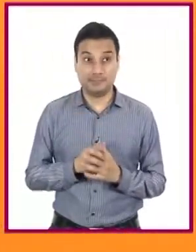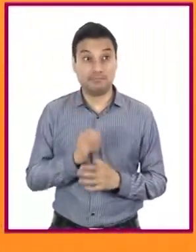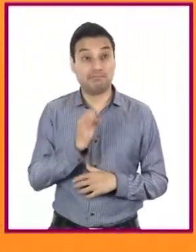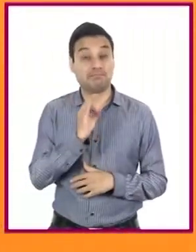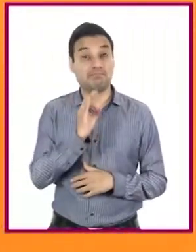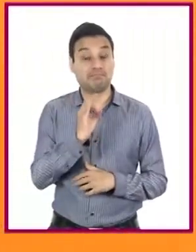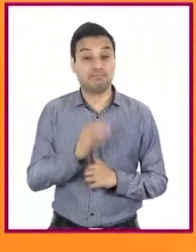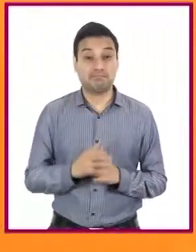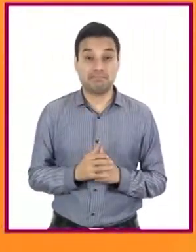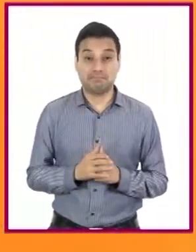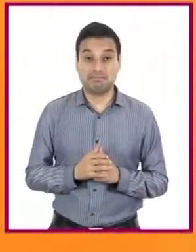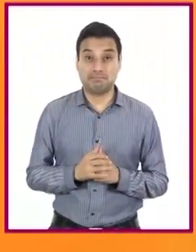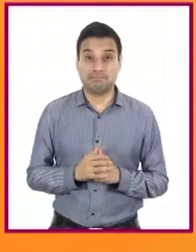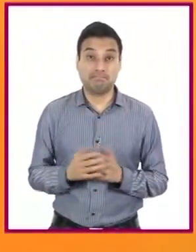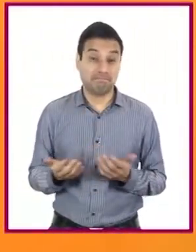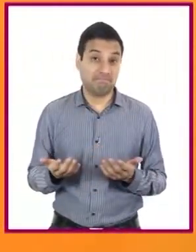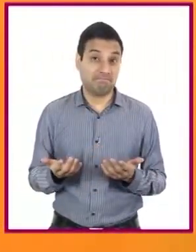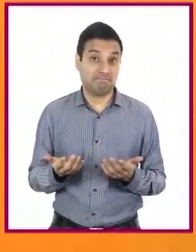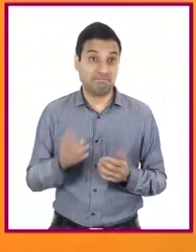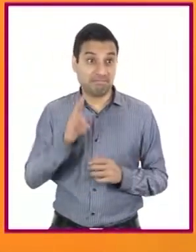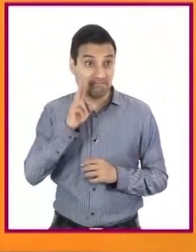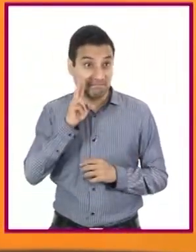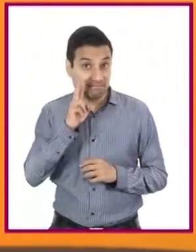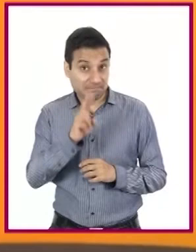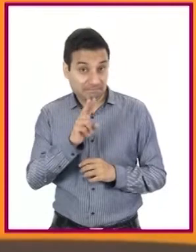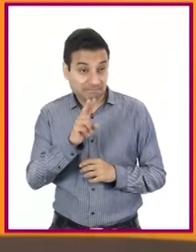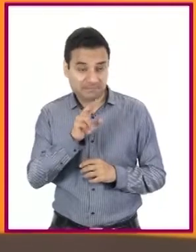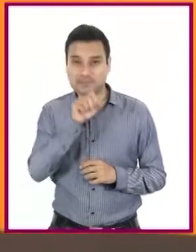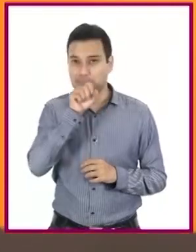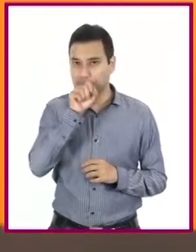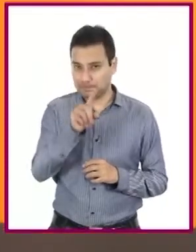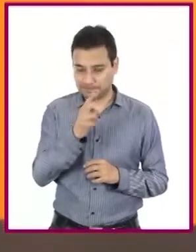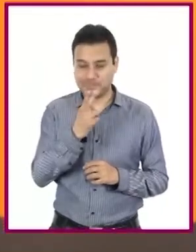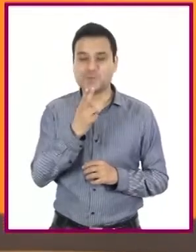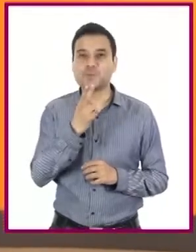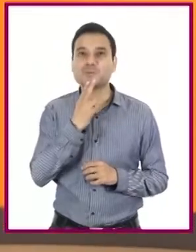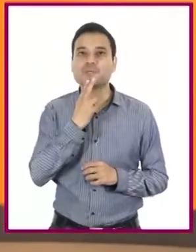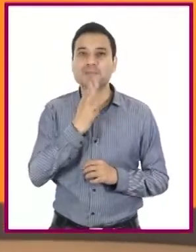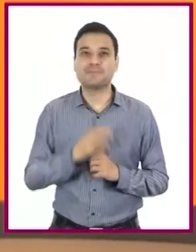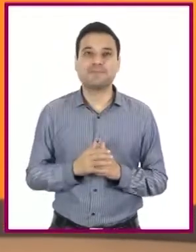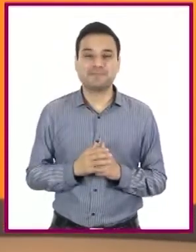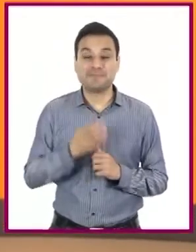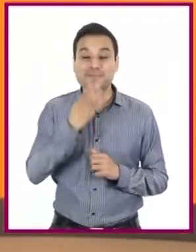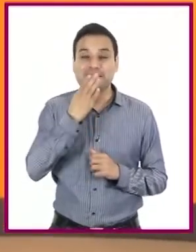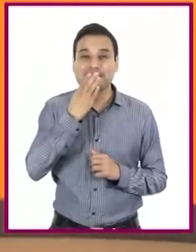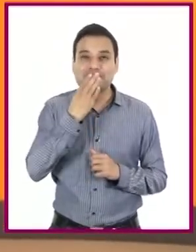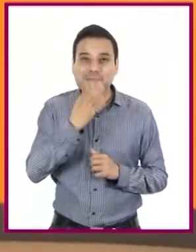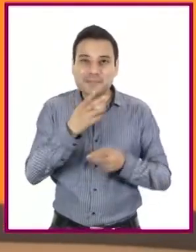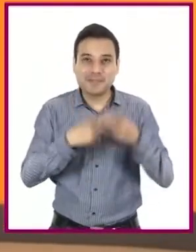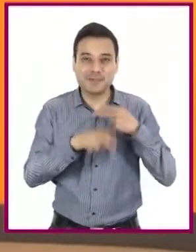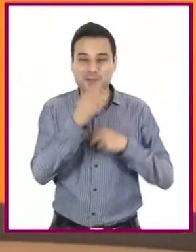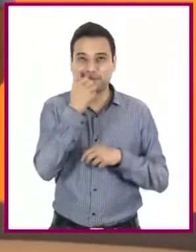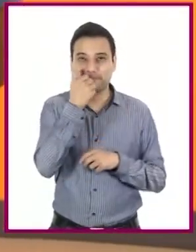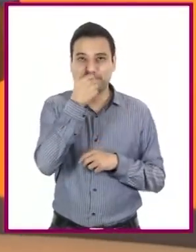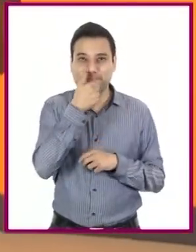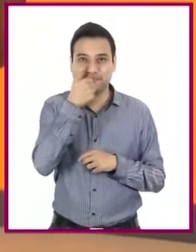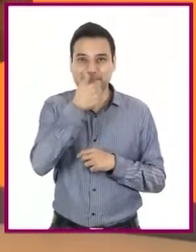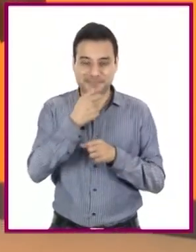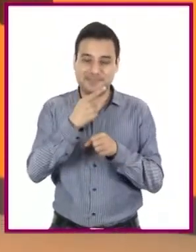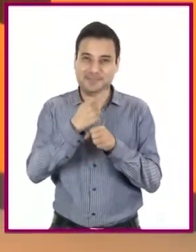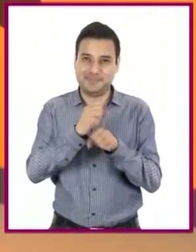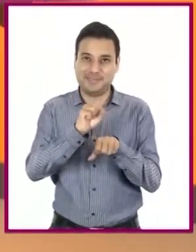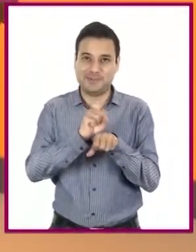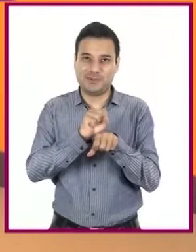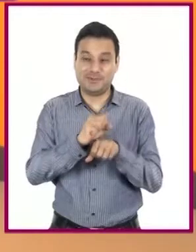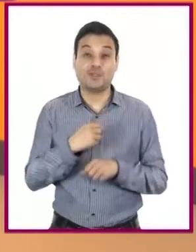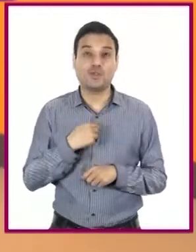Perfecto. Claro que las vamos a observar y a utilizar. A la par de dar la bienvenida a nuestras alumnas y alumnos de primer grado de secundaria.